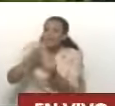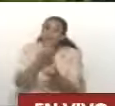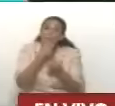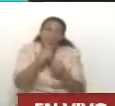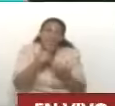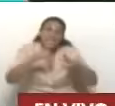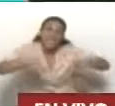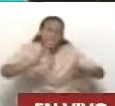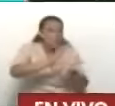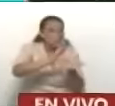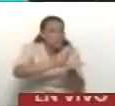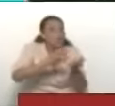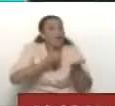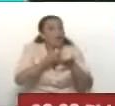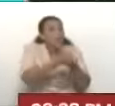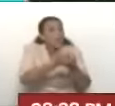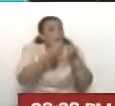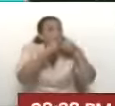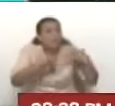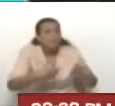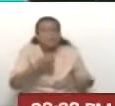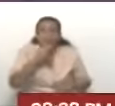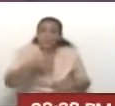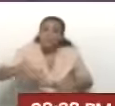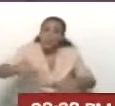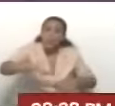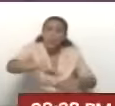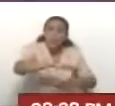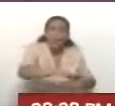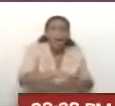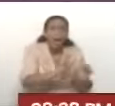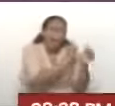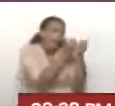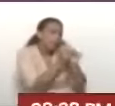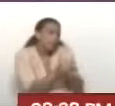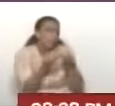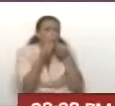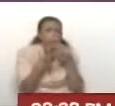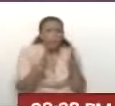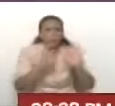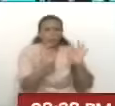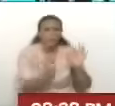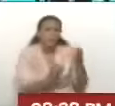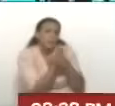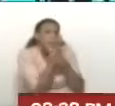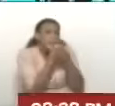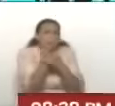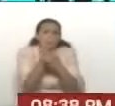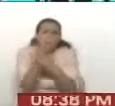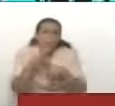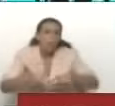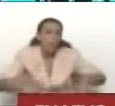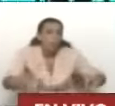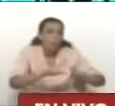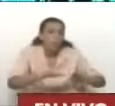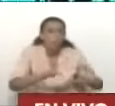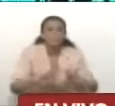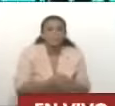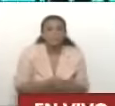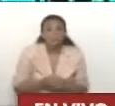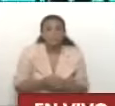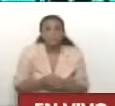¿verdad? Tenemos que contribuir pues con la parte del ornato. Toda, vale. El hombre la piensa toda.